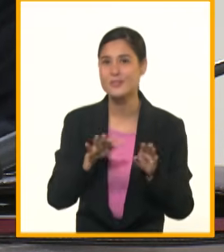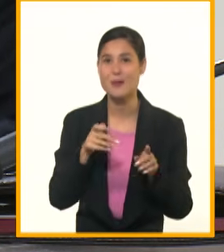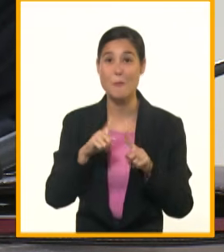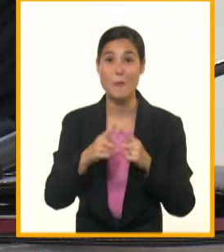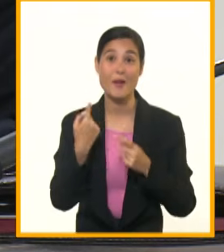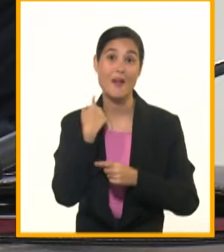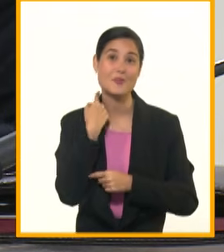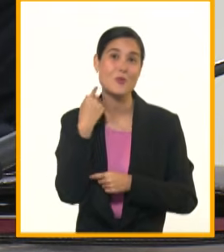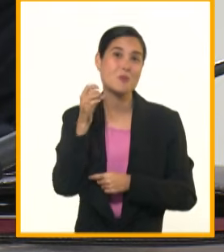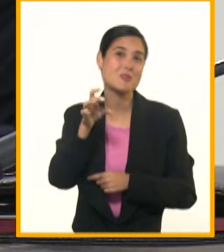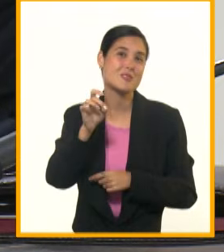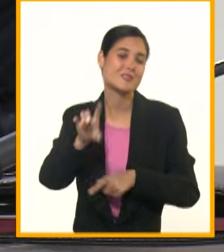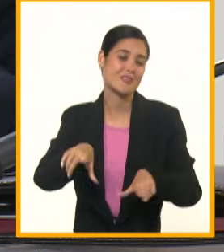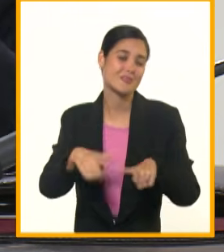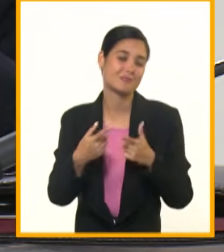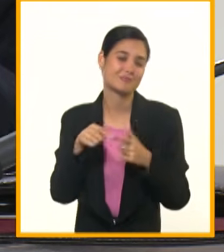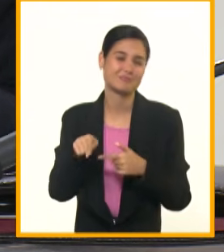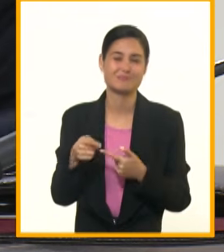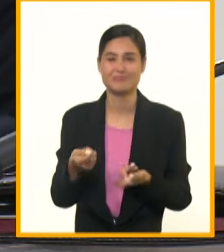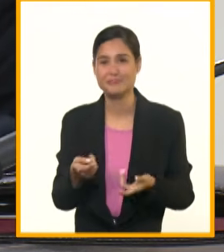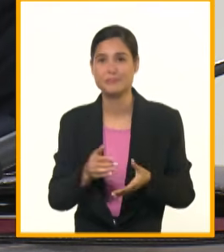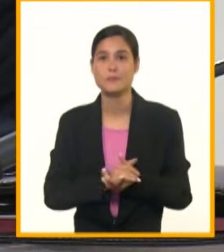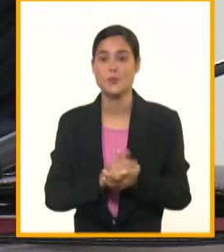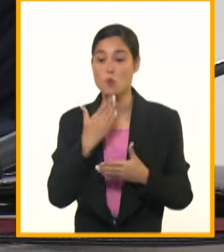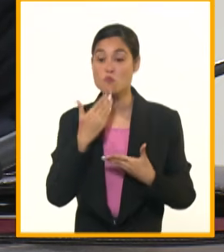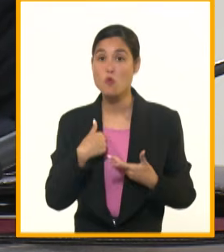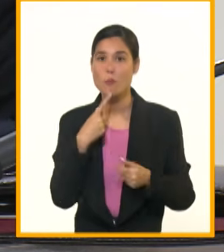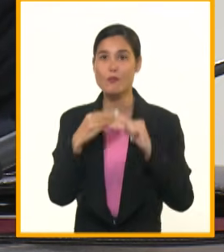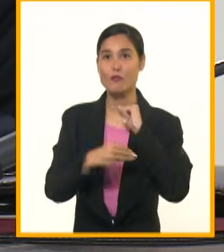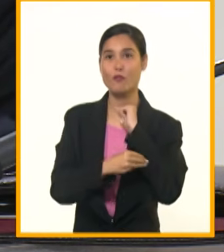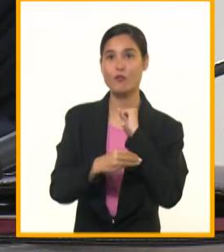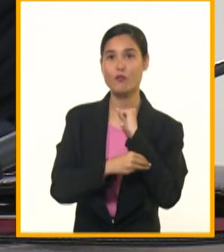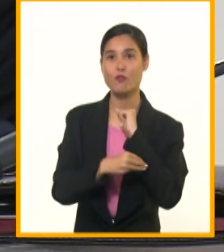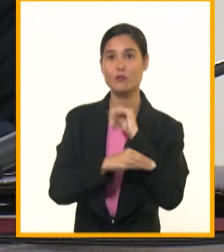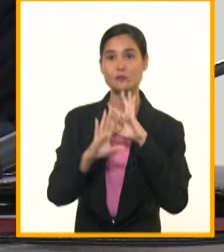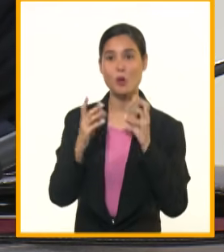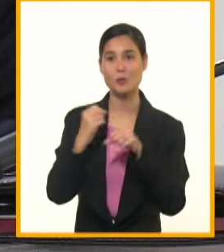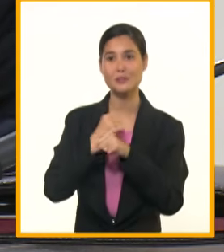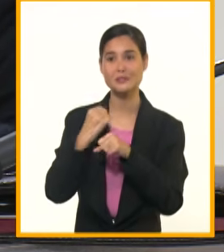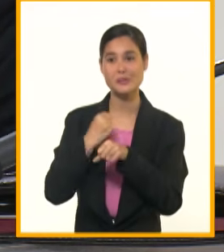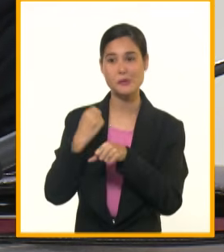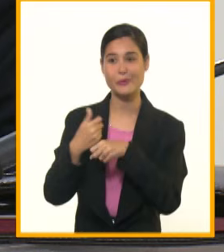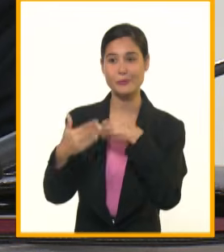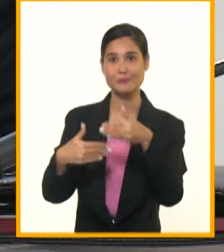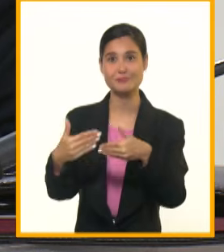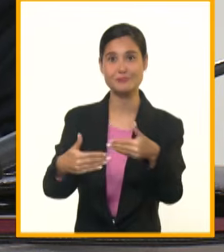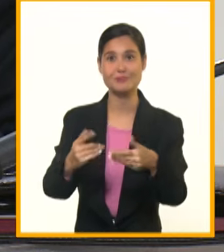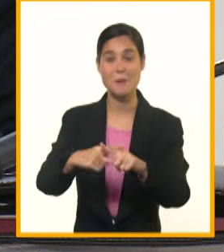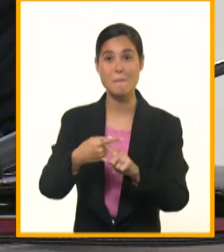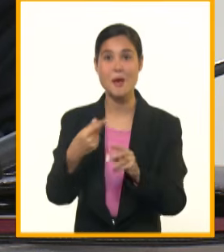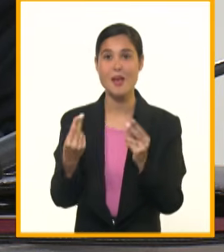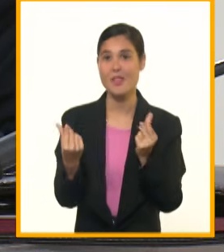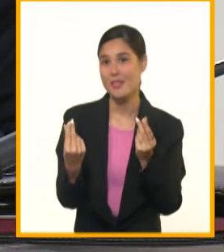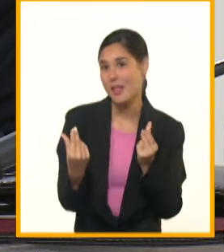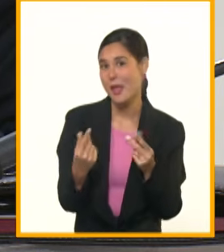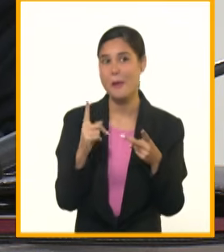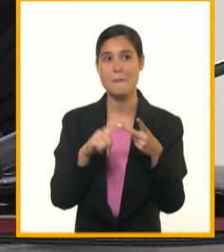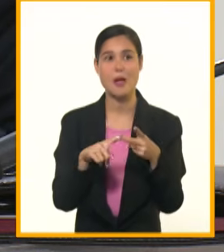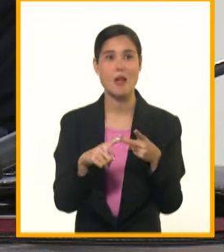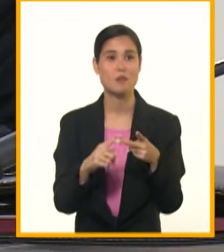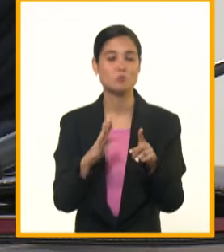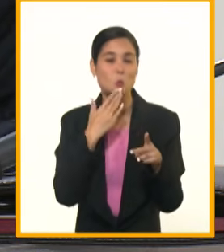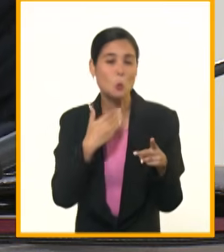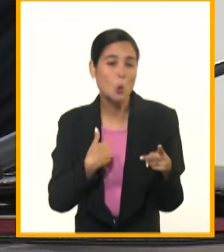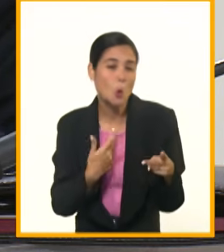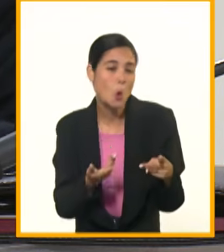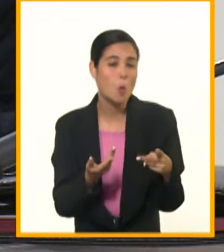su juventud? ¿Cómo conformar, cómo fortalecer todo el entramado económico de un territorio? ¿Cómo darle fuerza